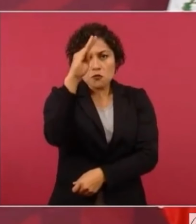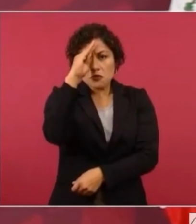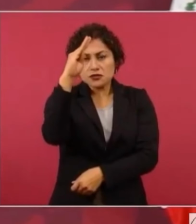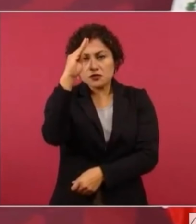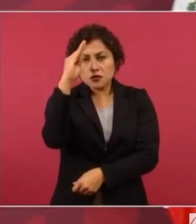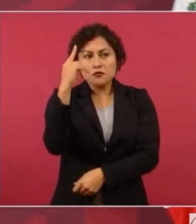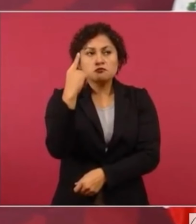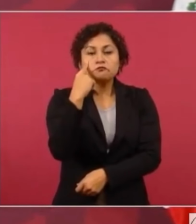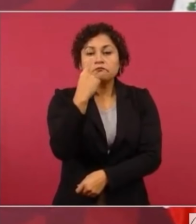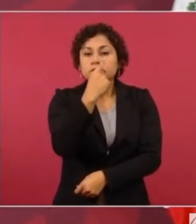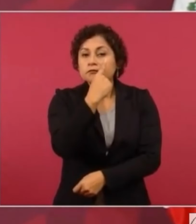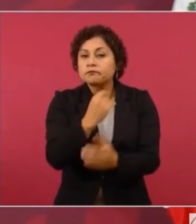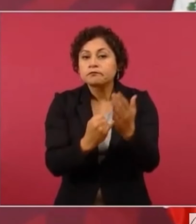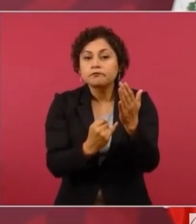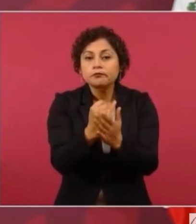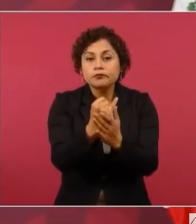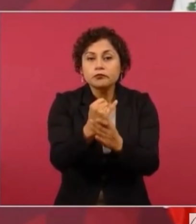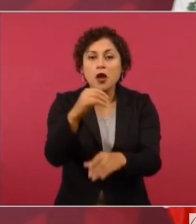vota.